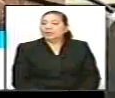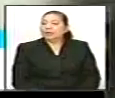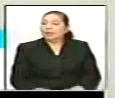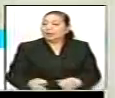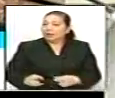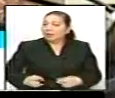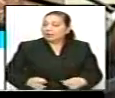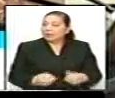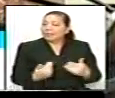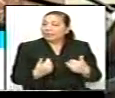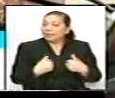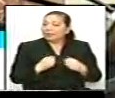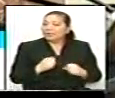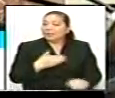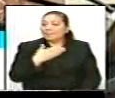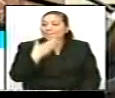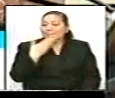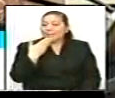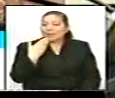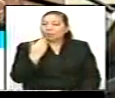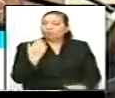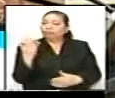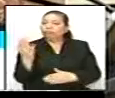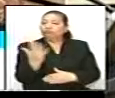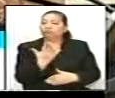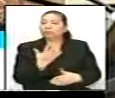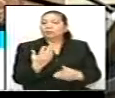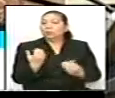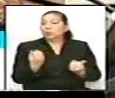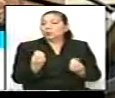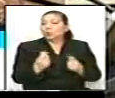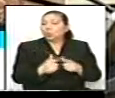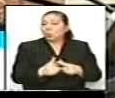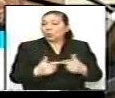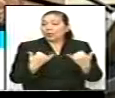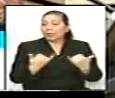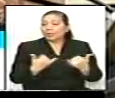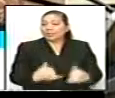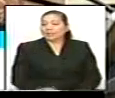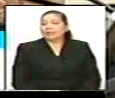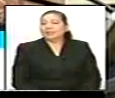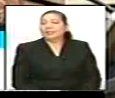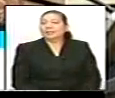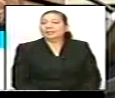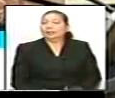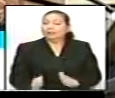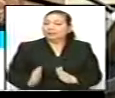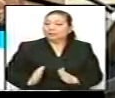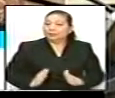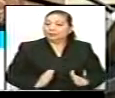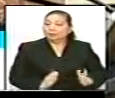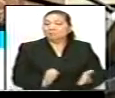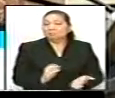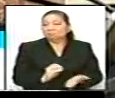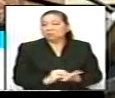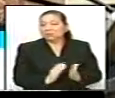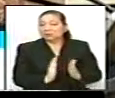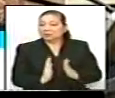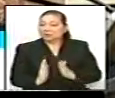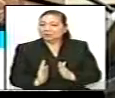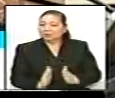río, y tengan un mejor paisaje. Una zona de esta faja marginal recuperada, la margen